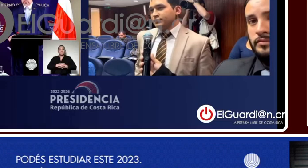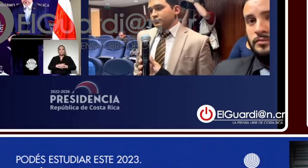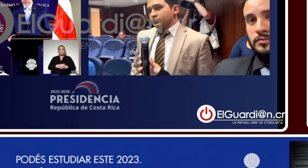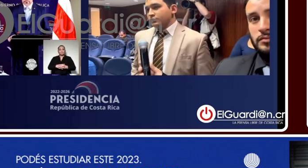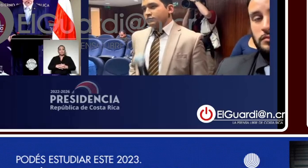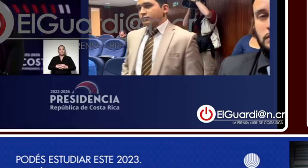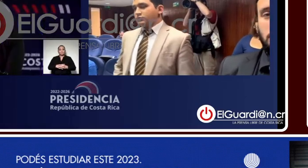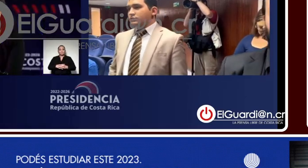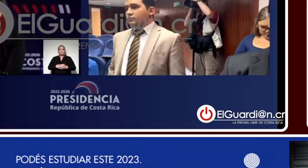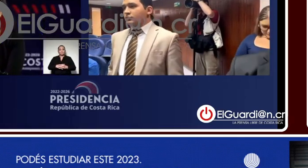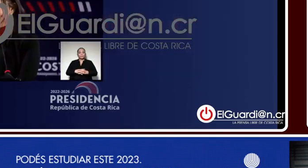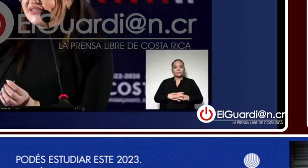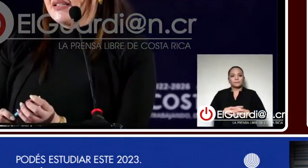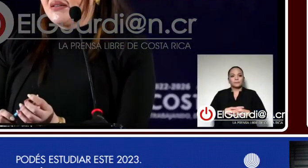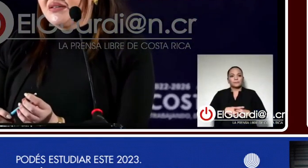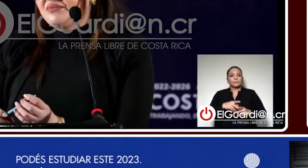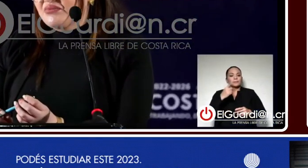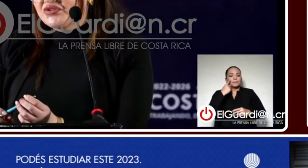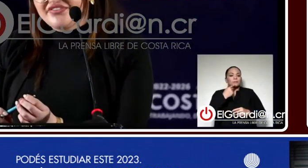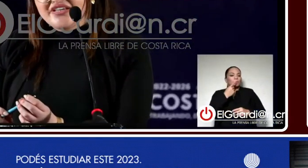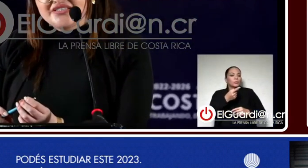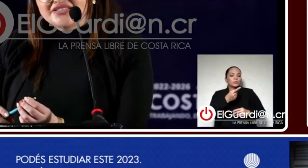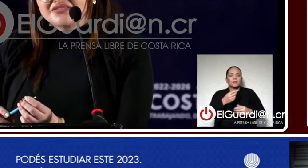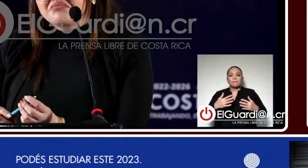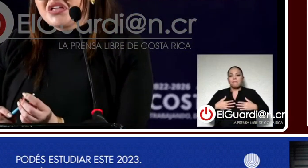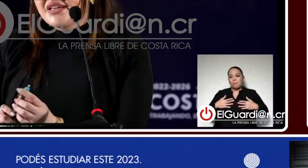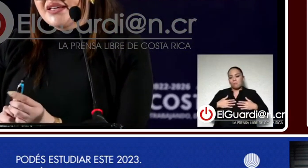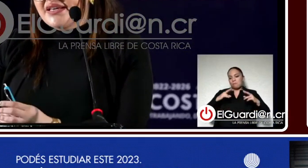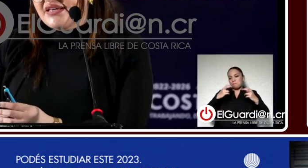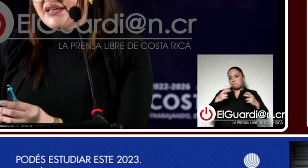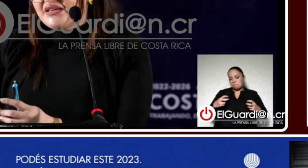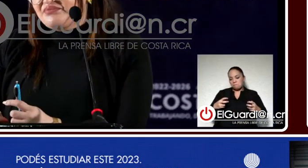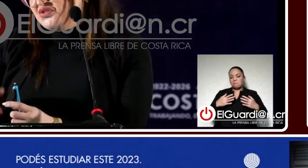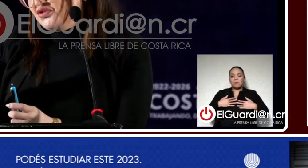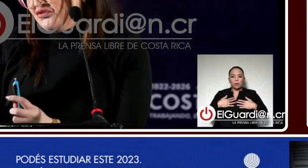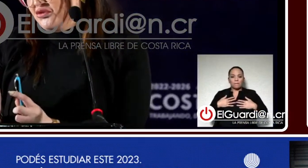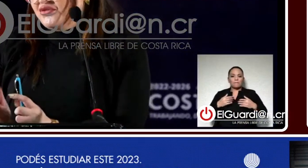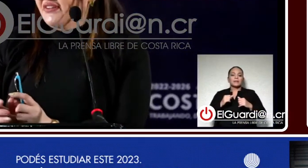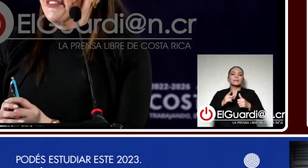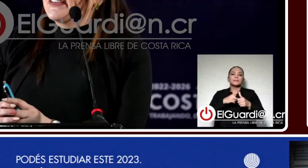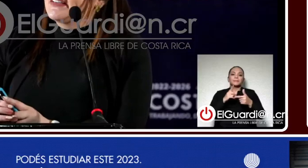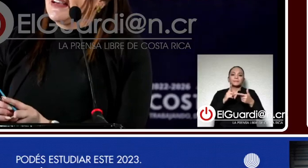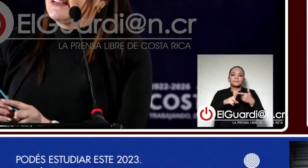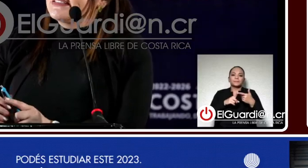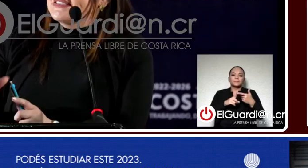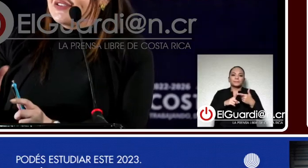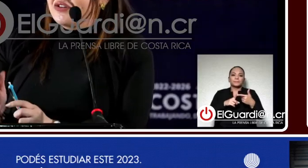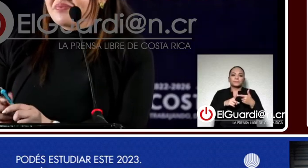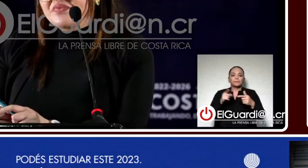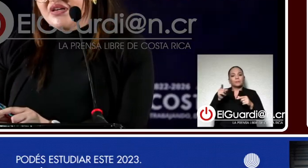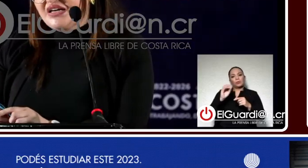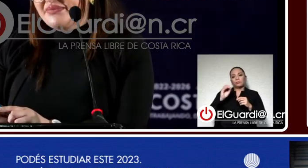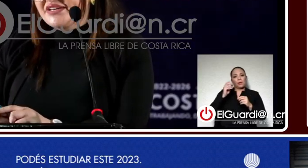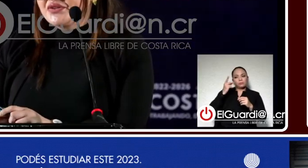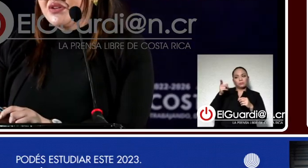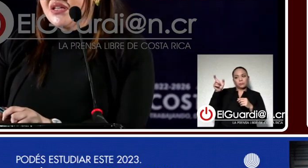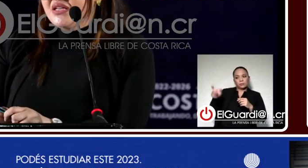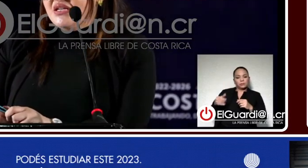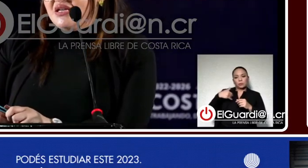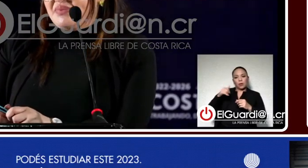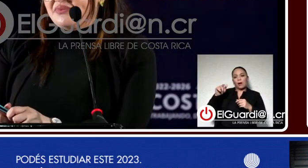Sí, por ejemplo, puedo mencionar de mamografías, que por eso no tuvo que ver nada este señor